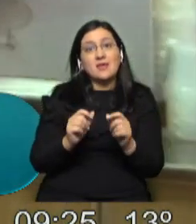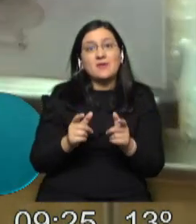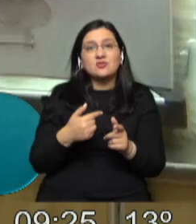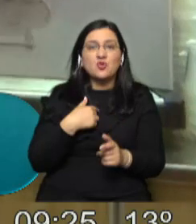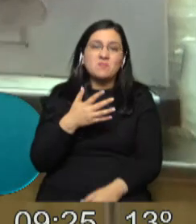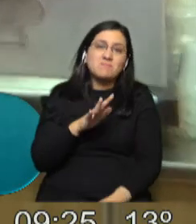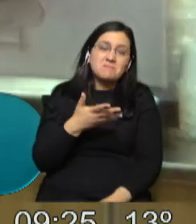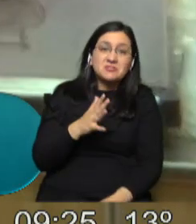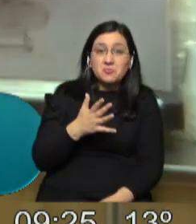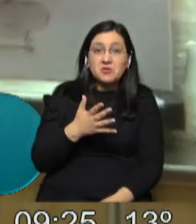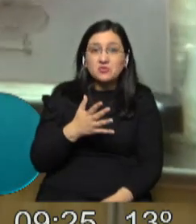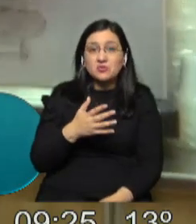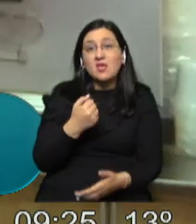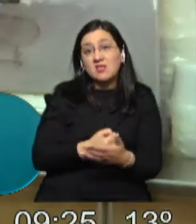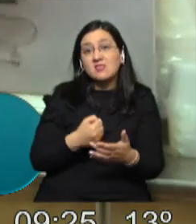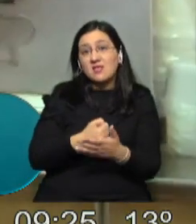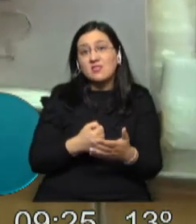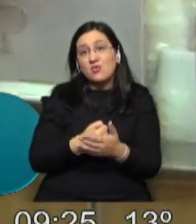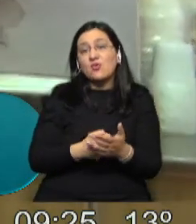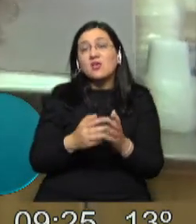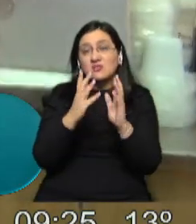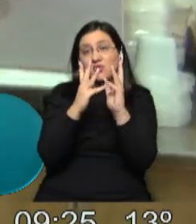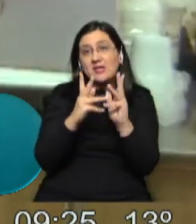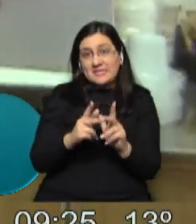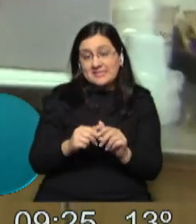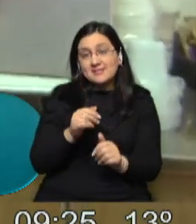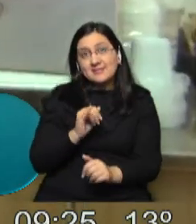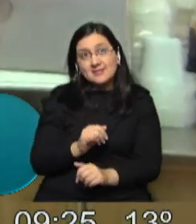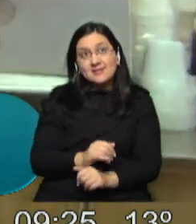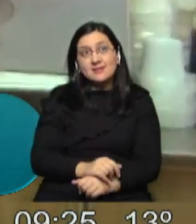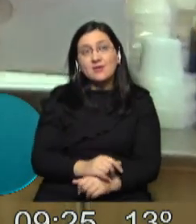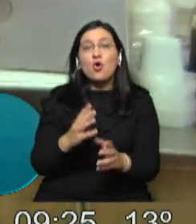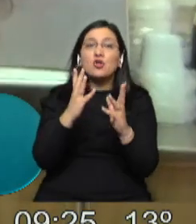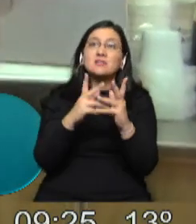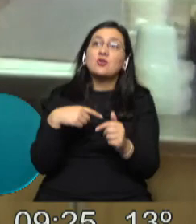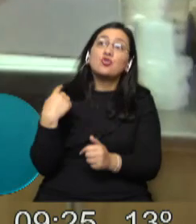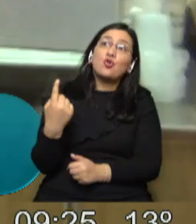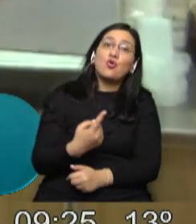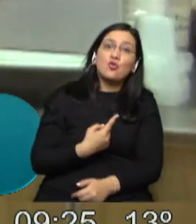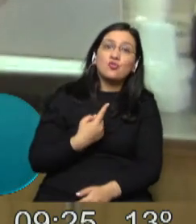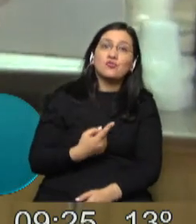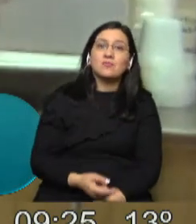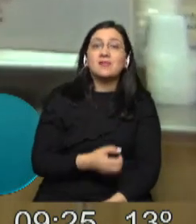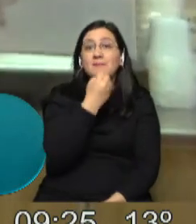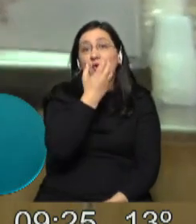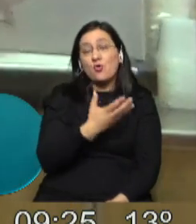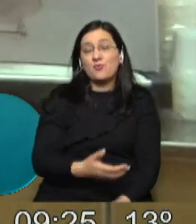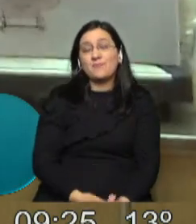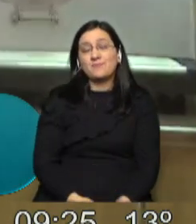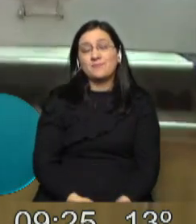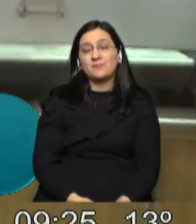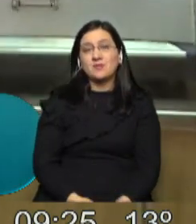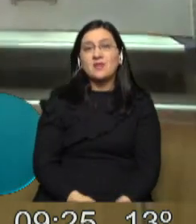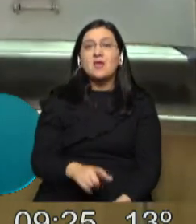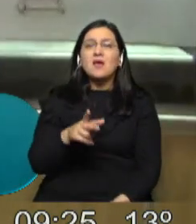más o menos trato de que sea todo organizado, que organizarnos todos para estar un poco mejor. Claro. Vio